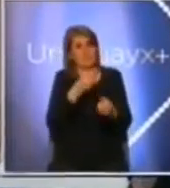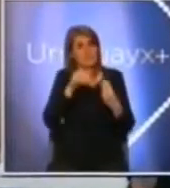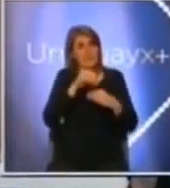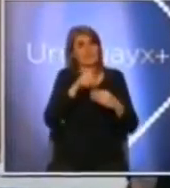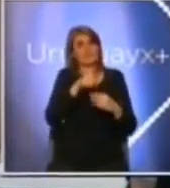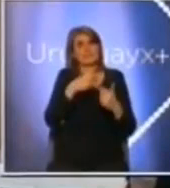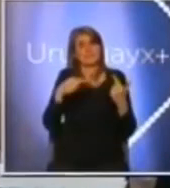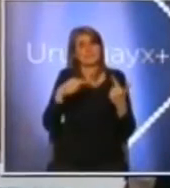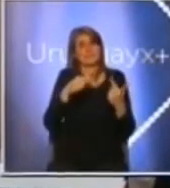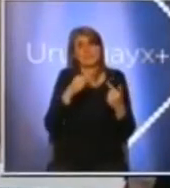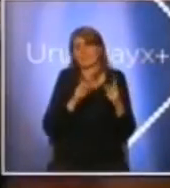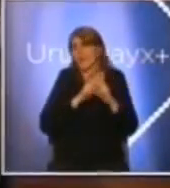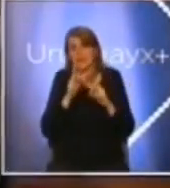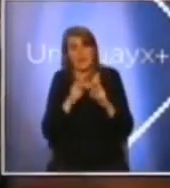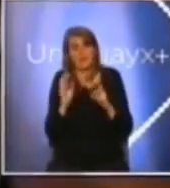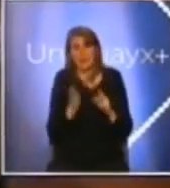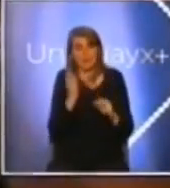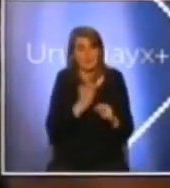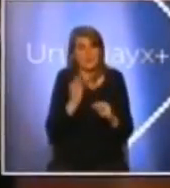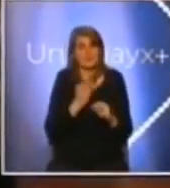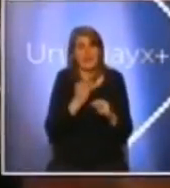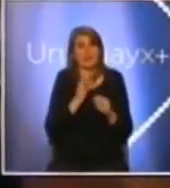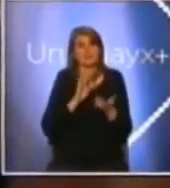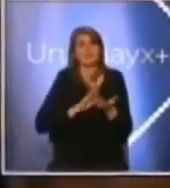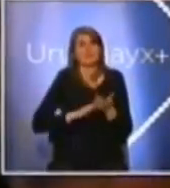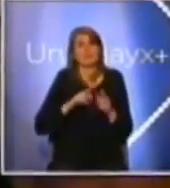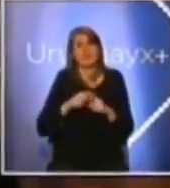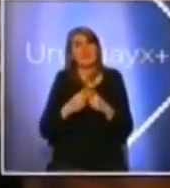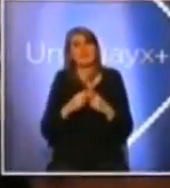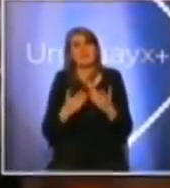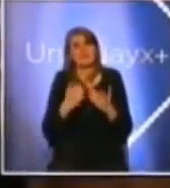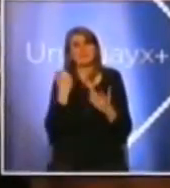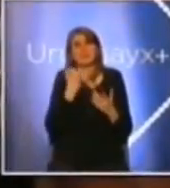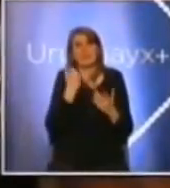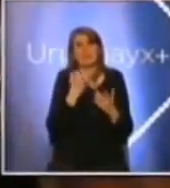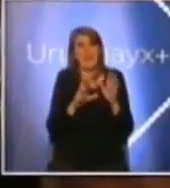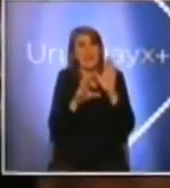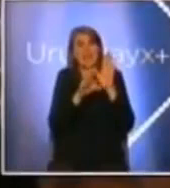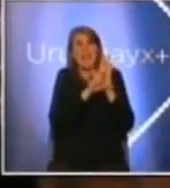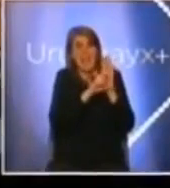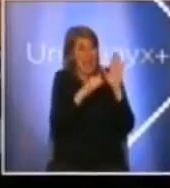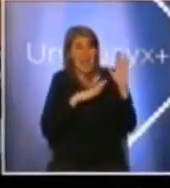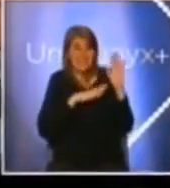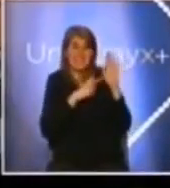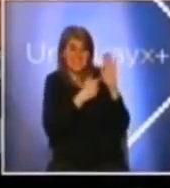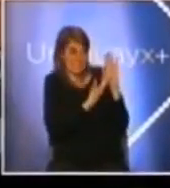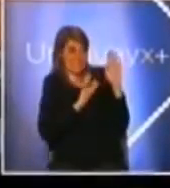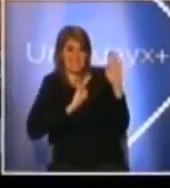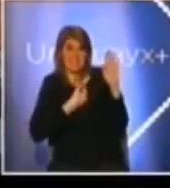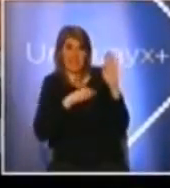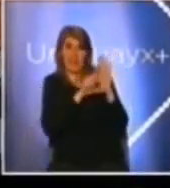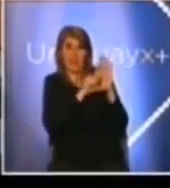cadenas productivas utilizando la herramienta de la importante ley de inversiones y